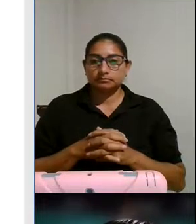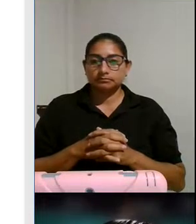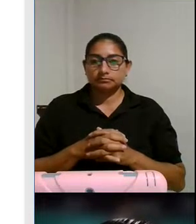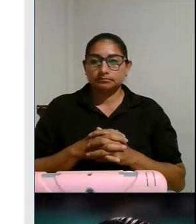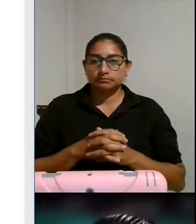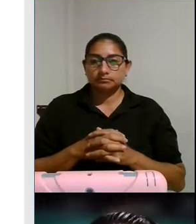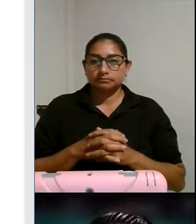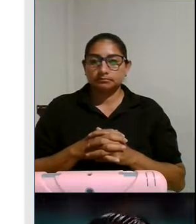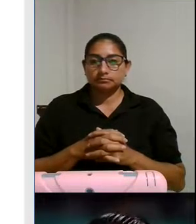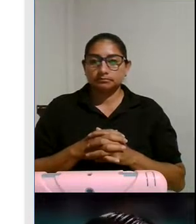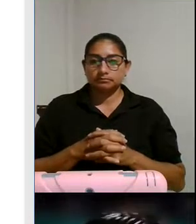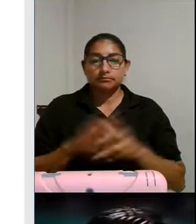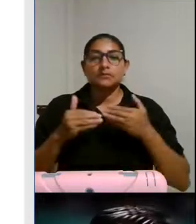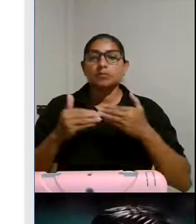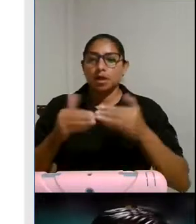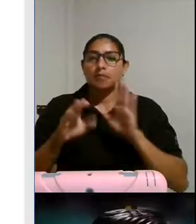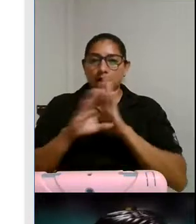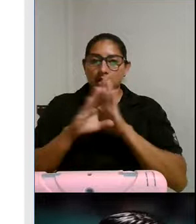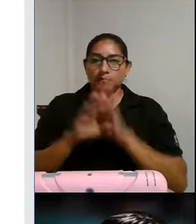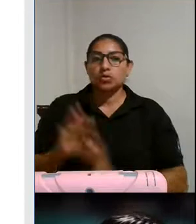La siguiente expresión,